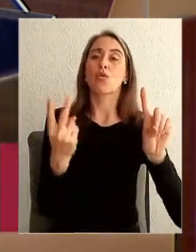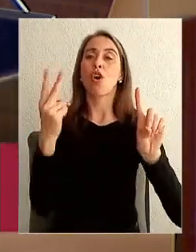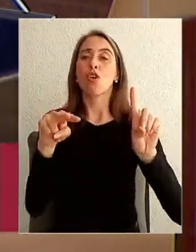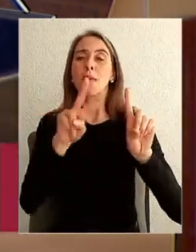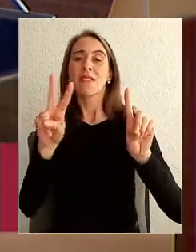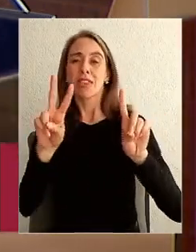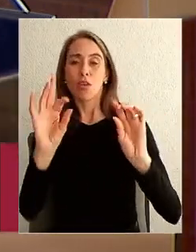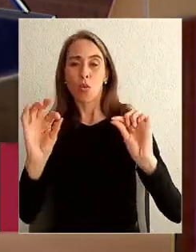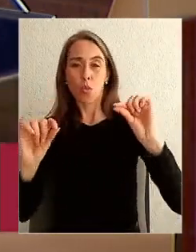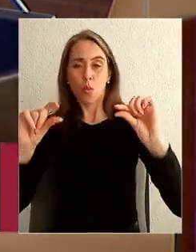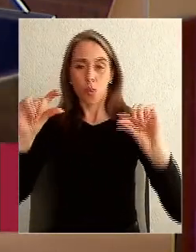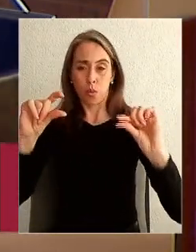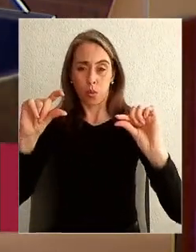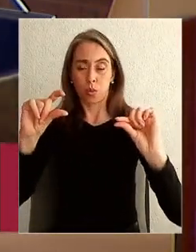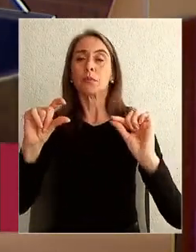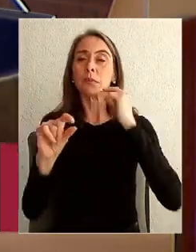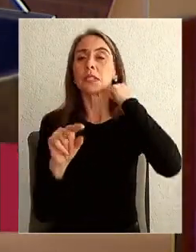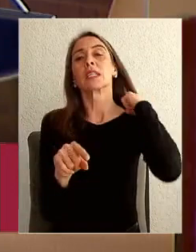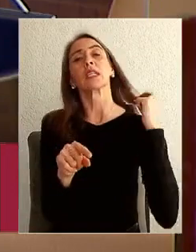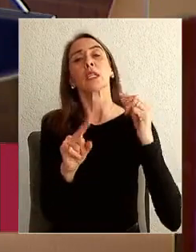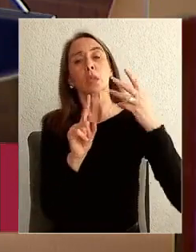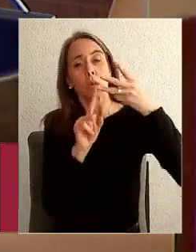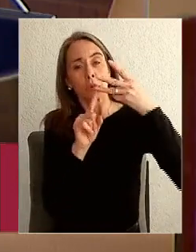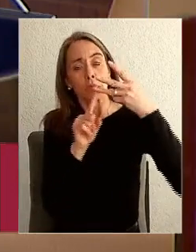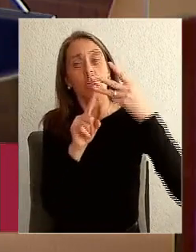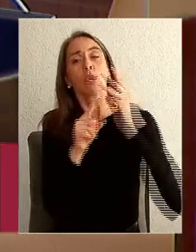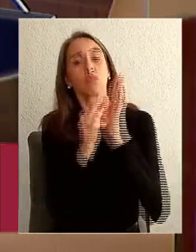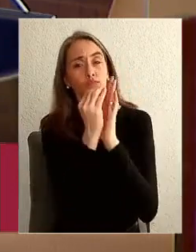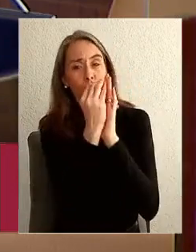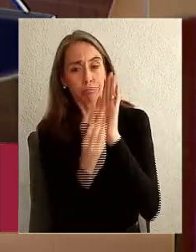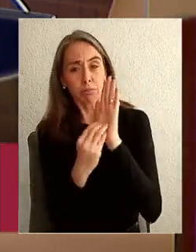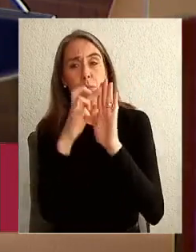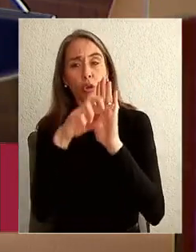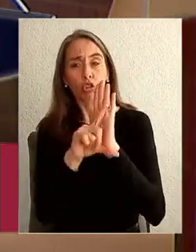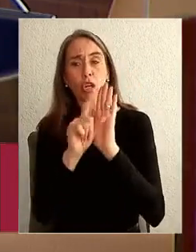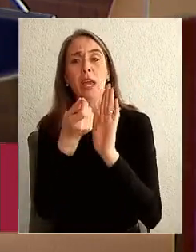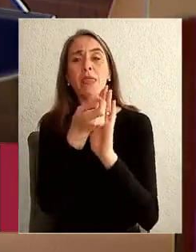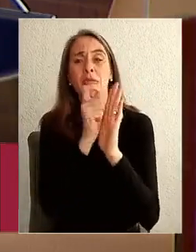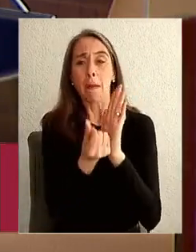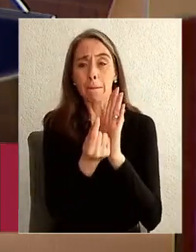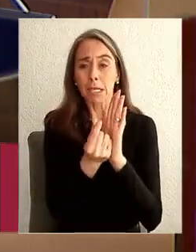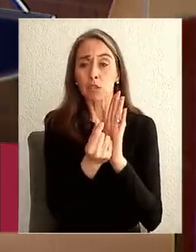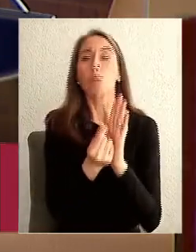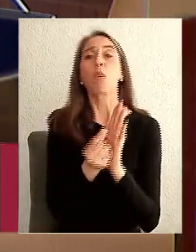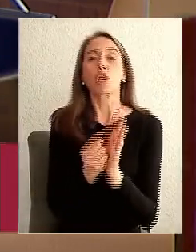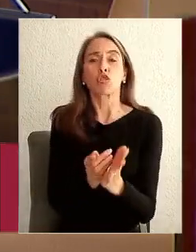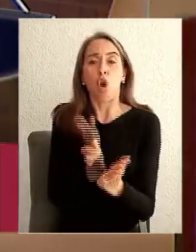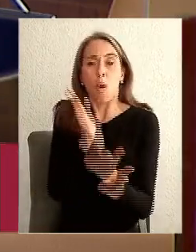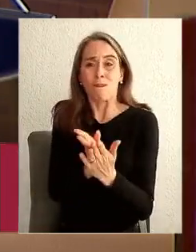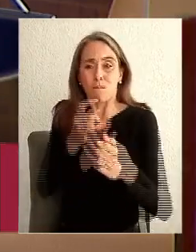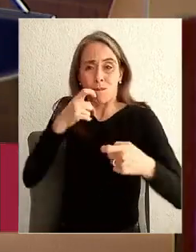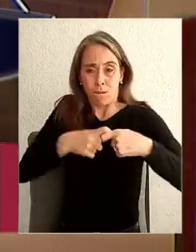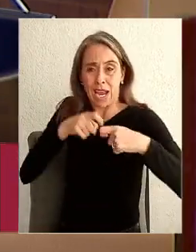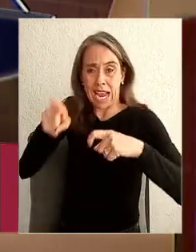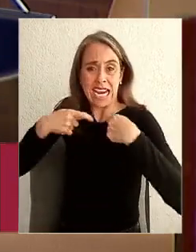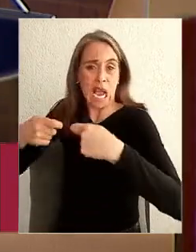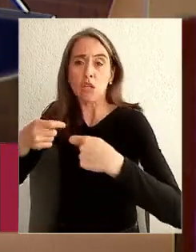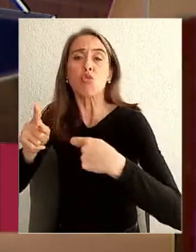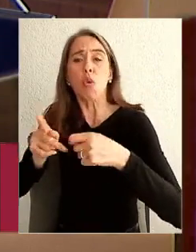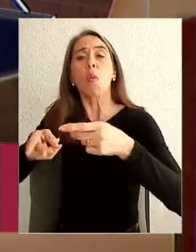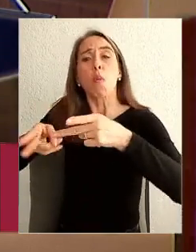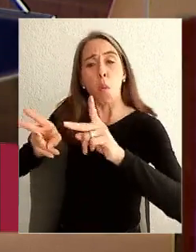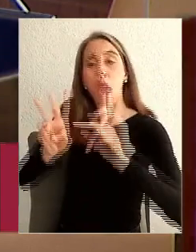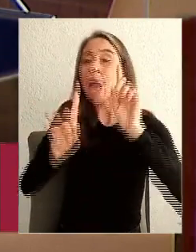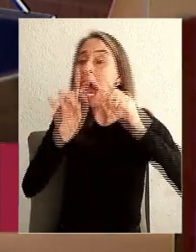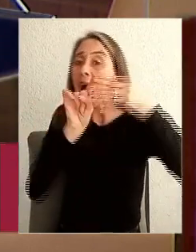contiene elementos de flexibilidad que le permitirán al próximo gobierno cumplir con el